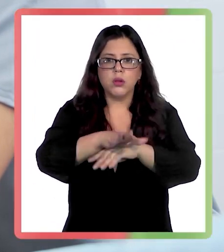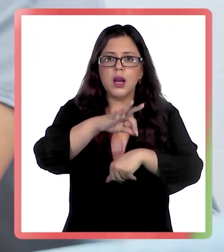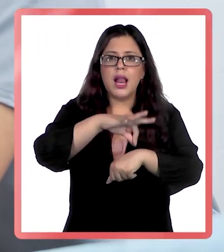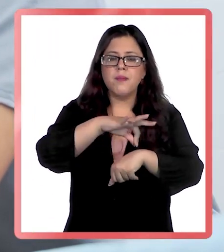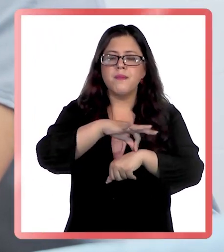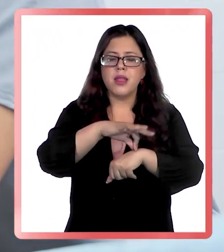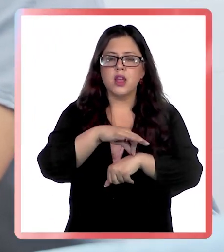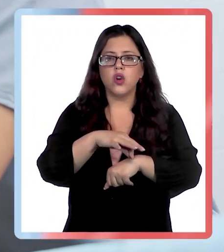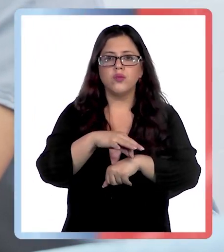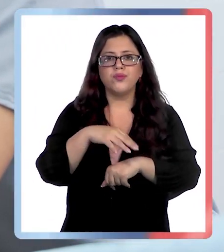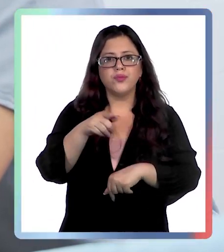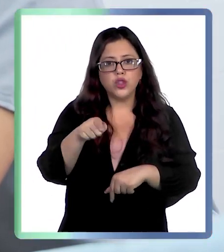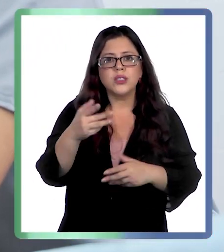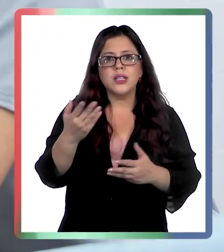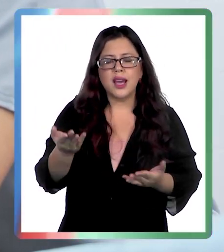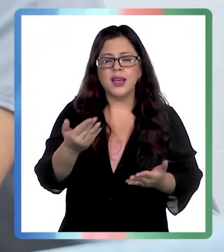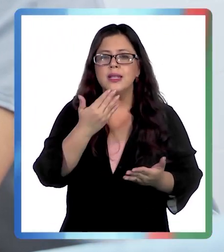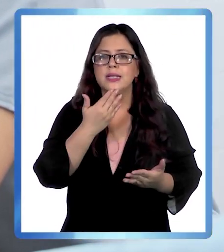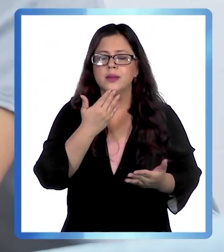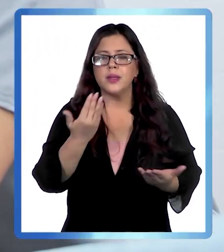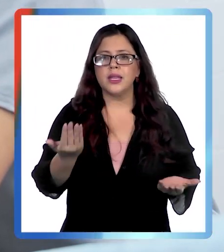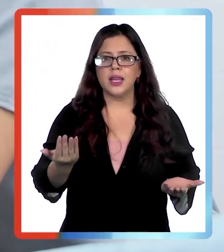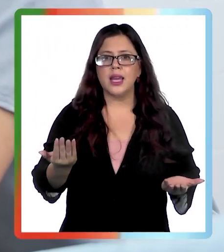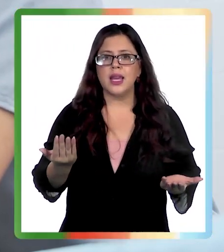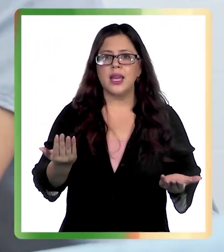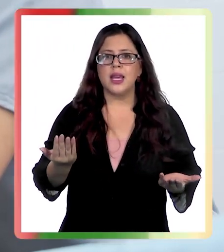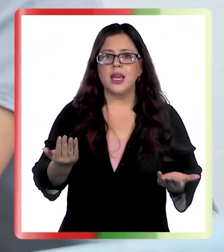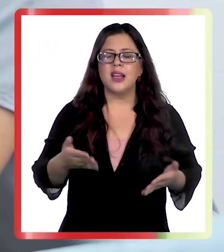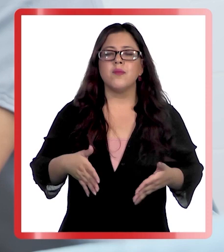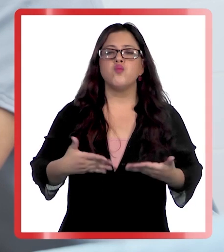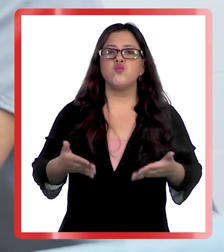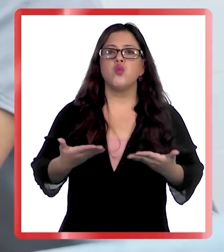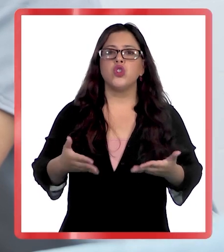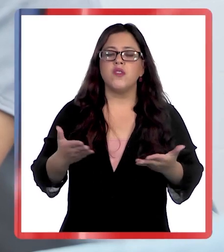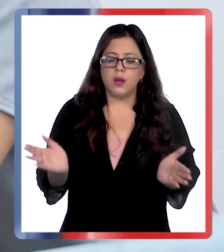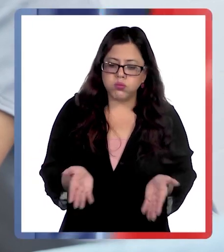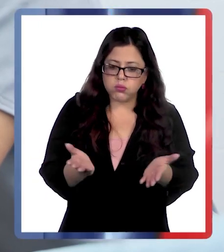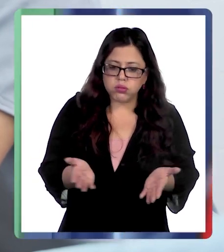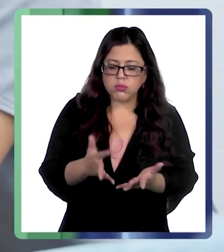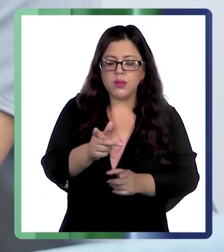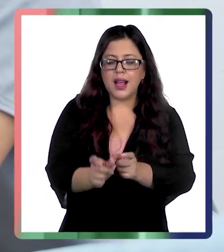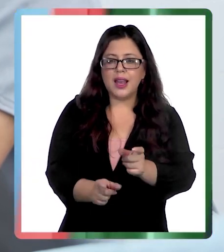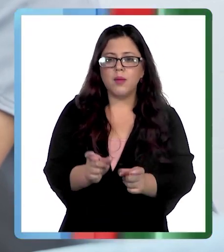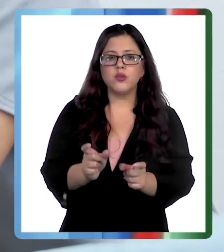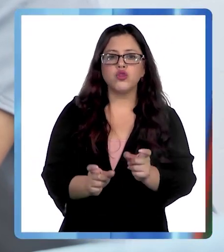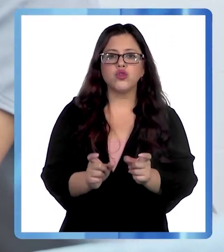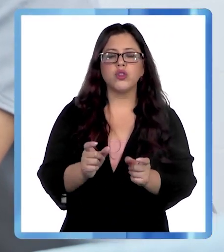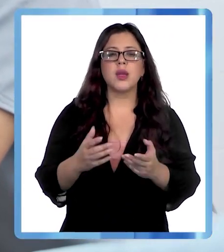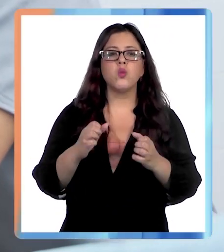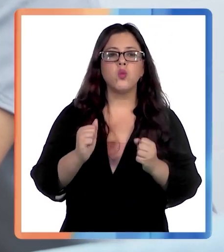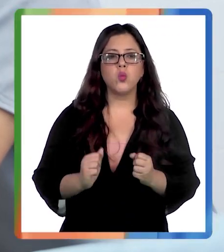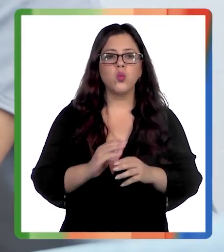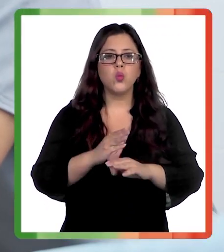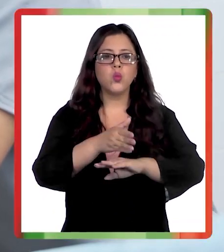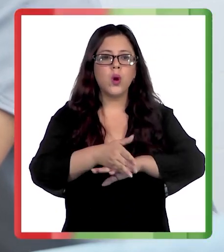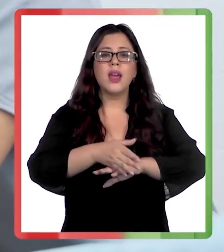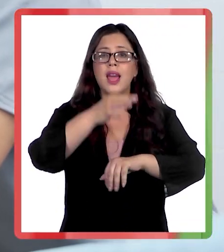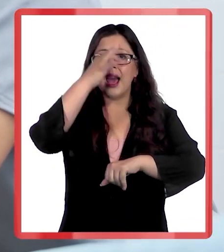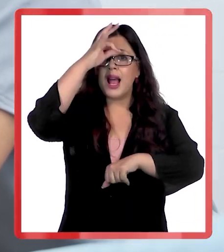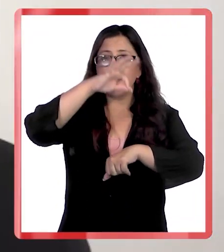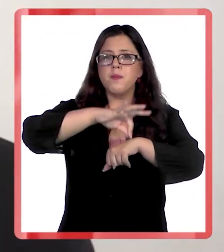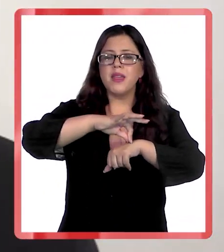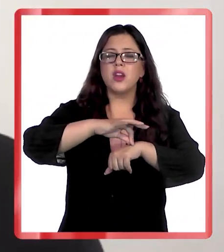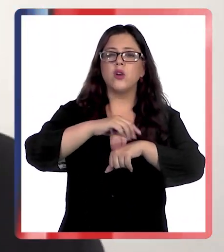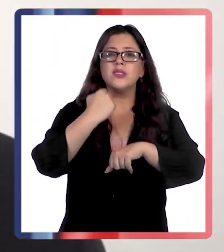primera consulta te fijas entonces ahí está también motivar a nuestra gente a que vaya